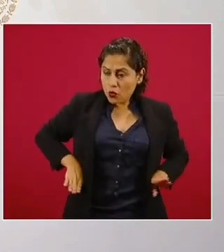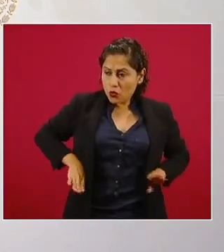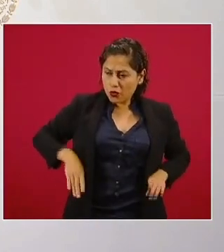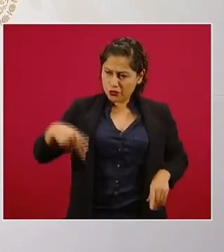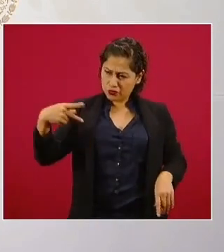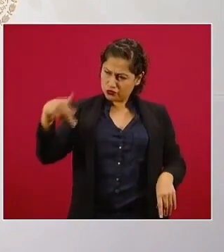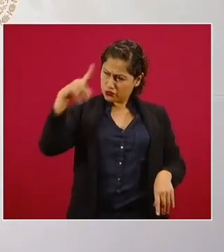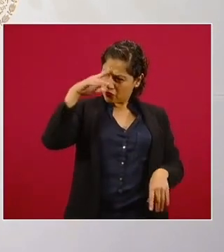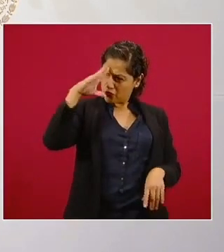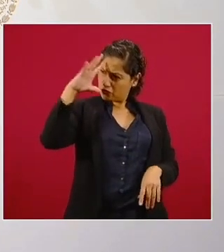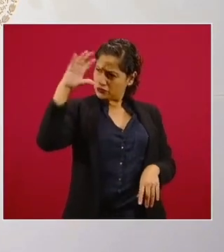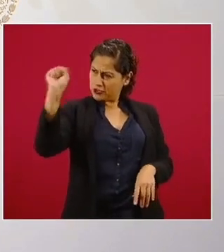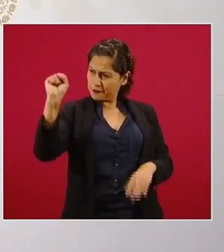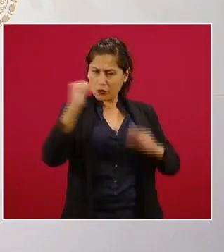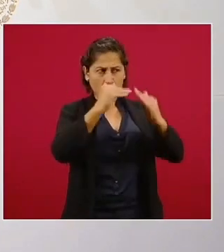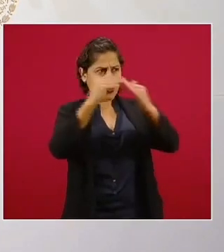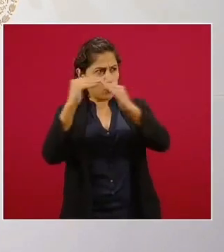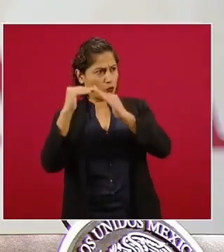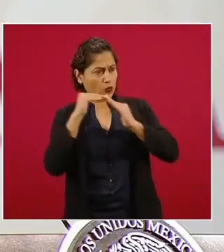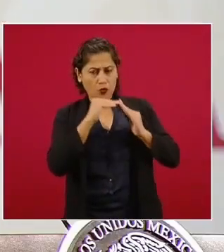concepción sobre la democracia.